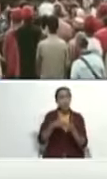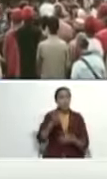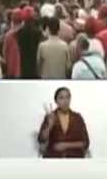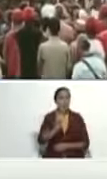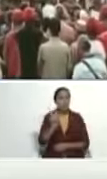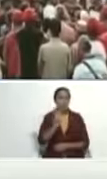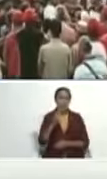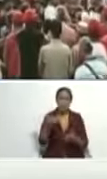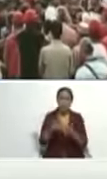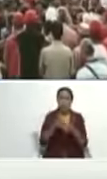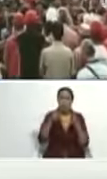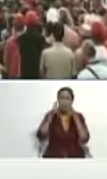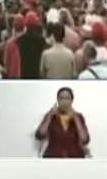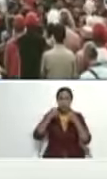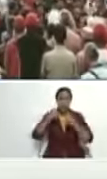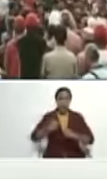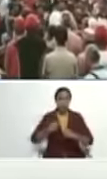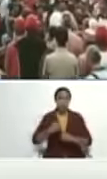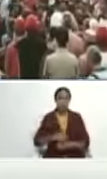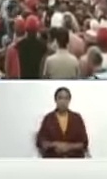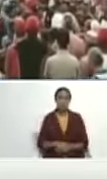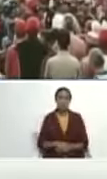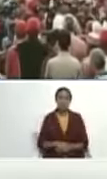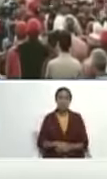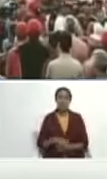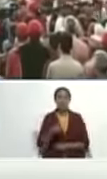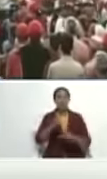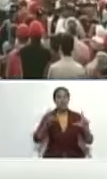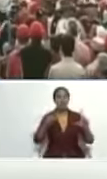interna. Mira, Maduro, Cristo te ama.